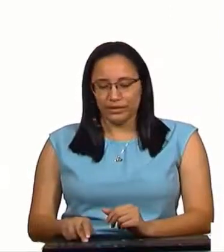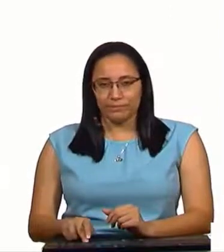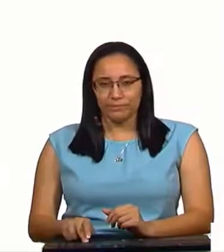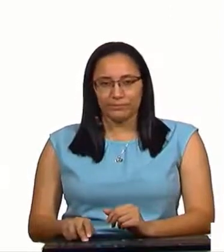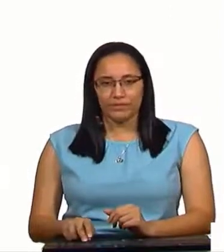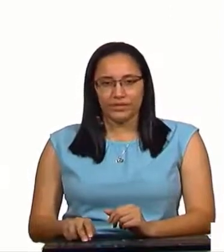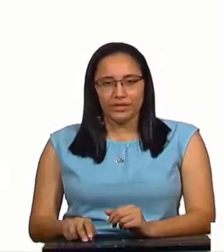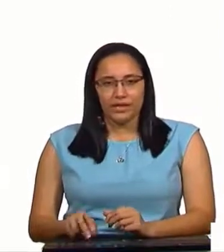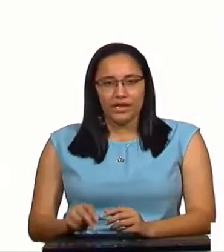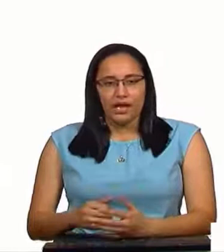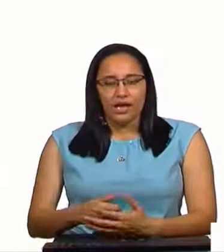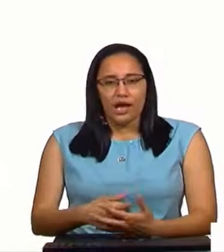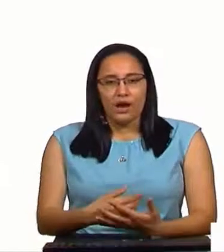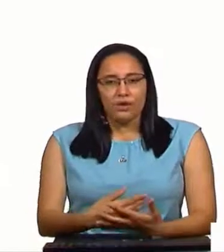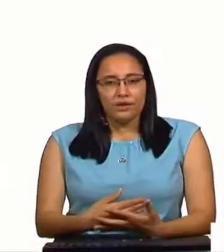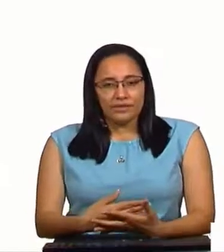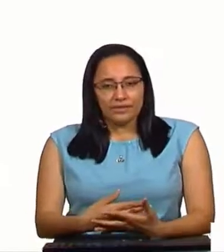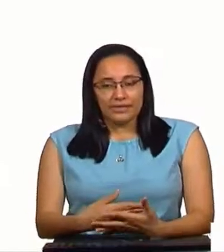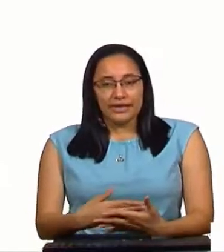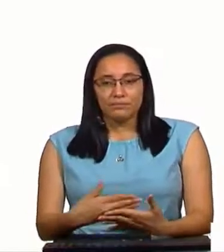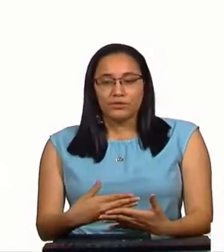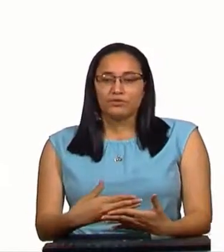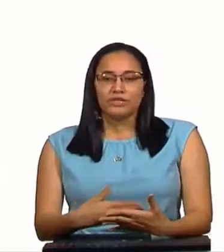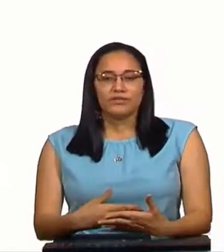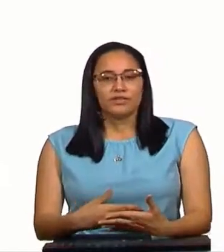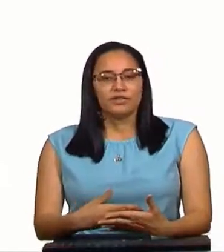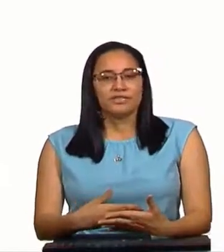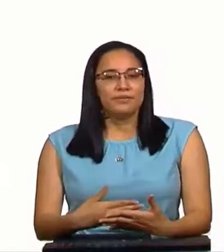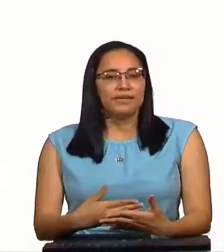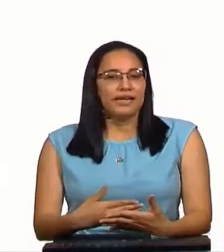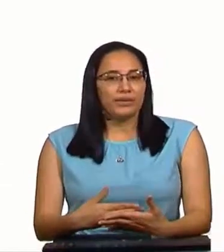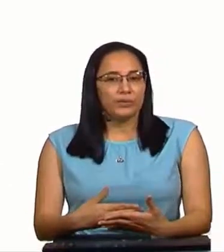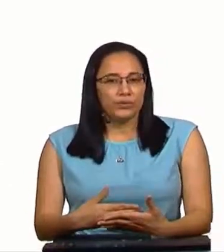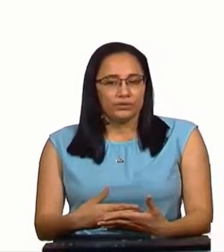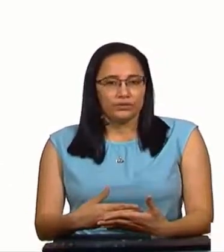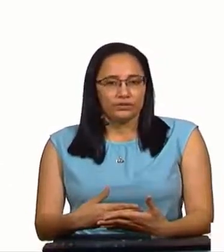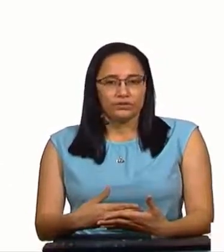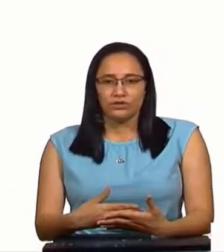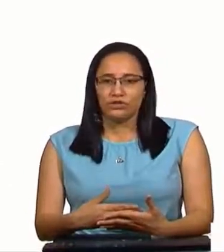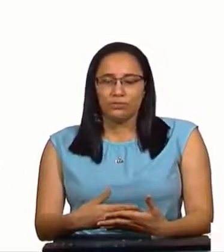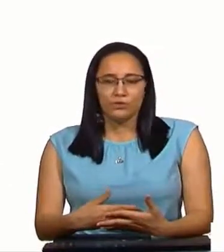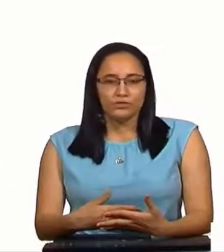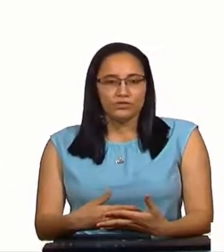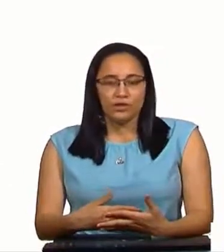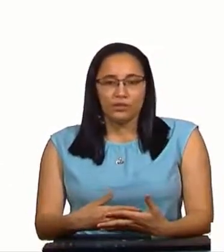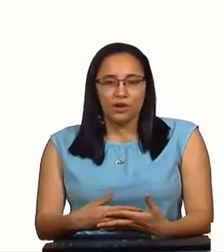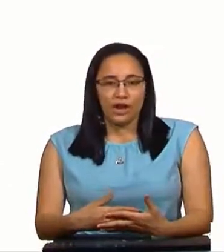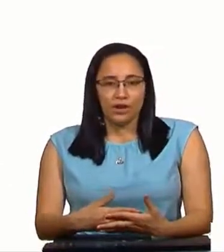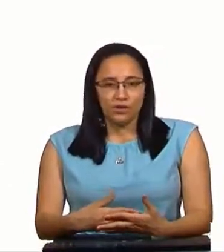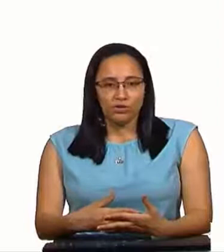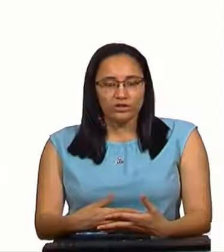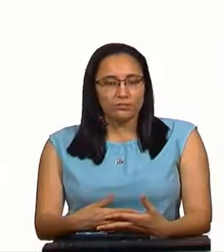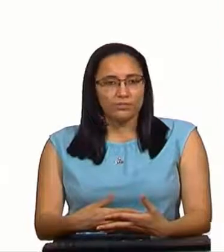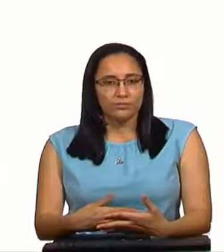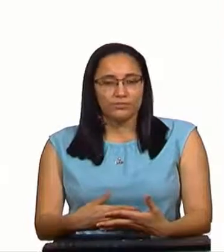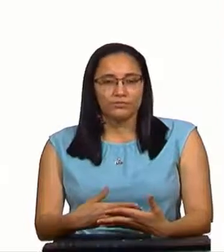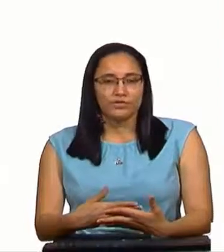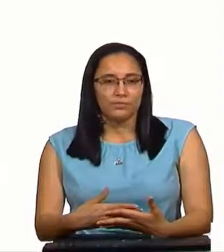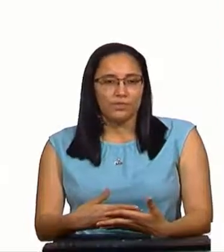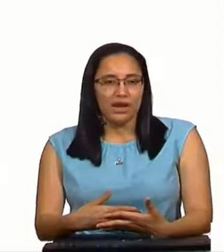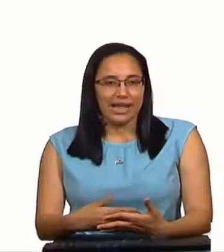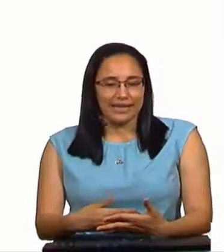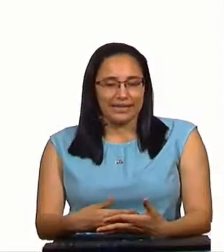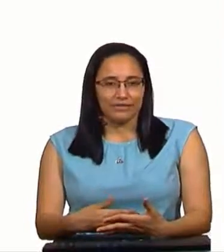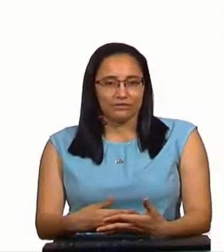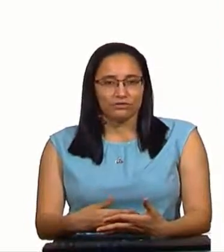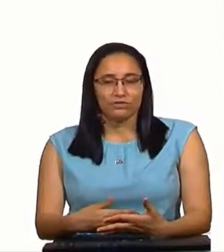Muy bien. Ahora bien, la pronunciación es similar a would. Nosotros no pronunciamos la O ni tampoco